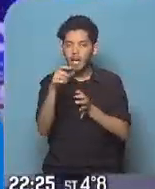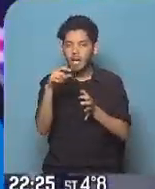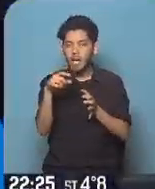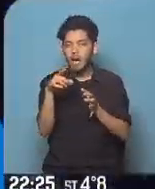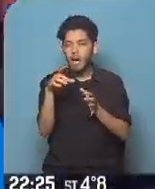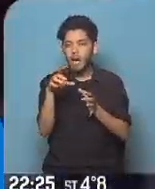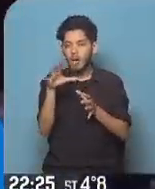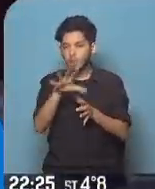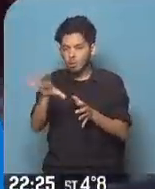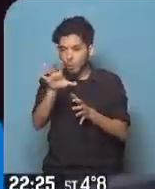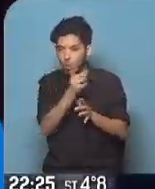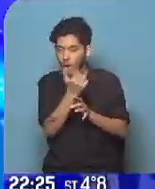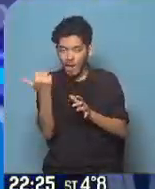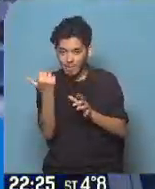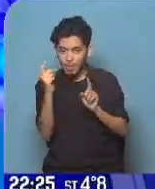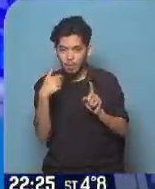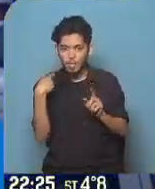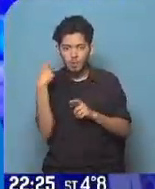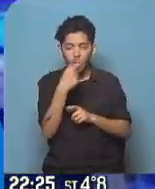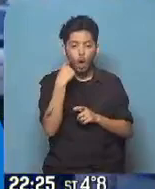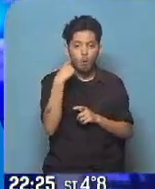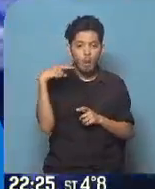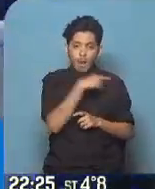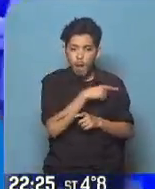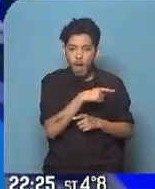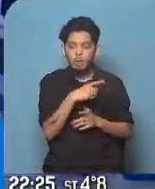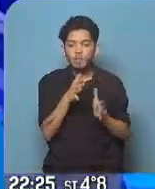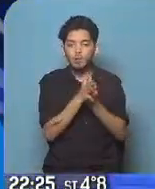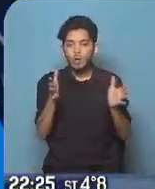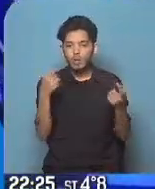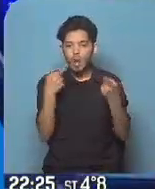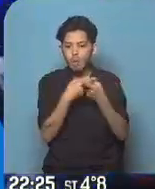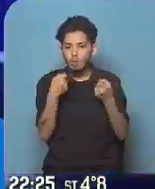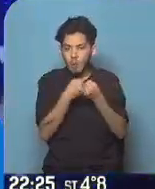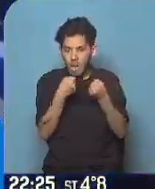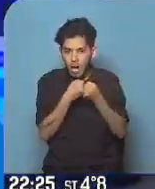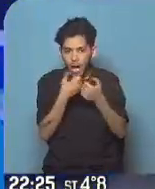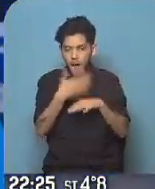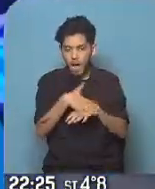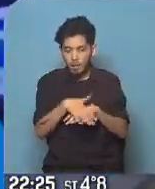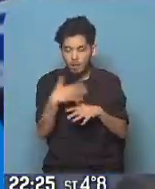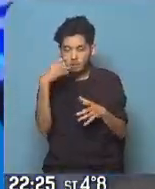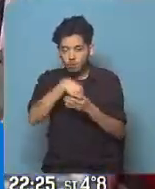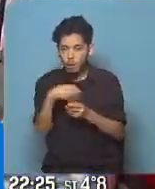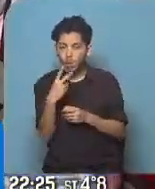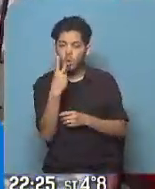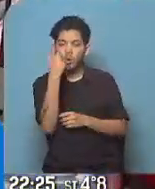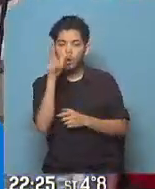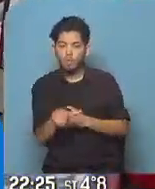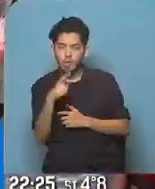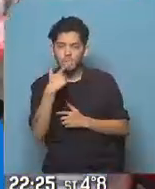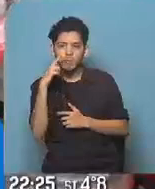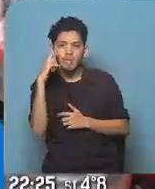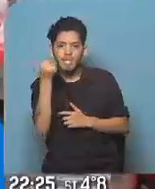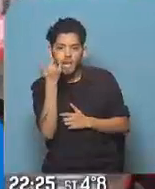protestas anti-inmigración a raíz del asesinato de un joven alemán en el marco de una pelea callejera en la que habrían estado involucrados un sirio y